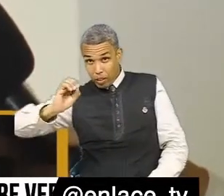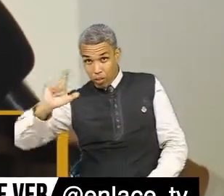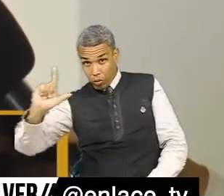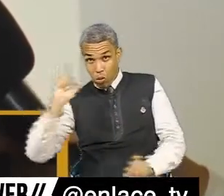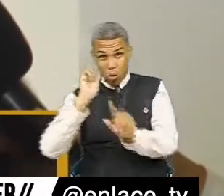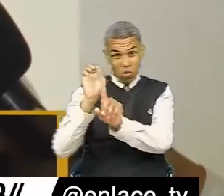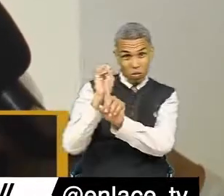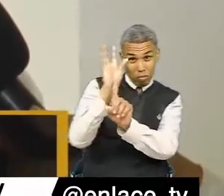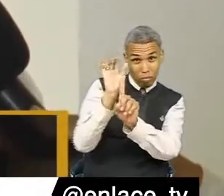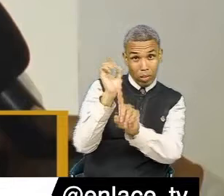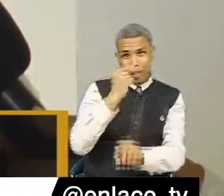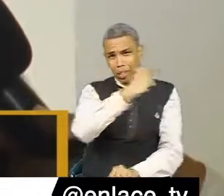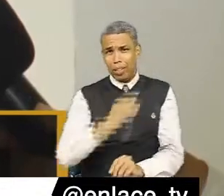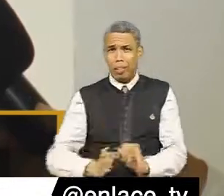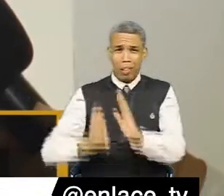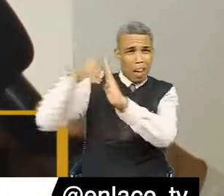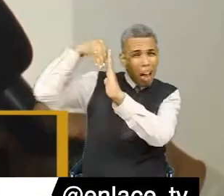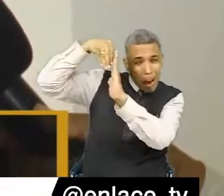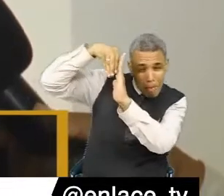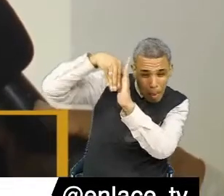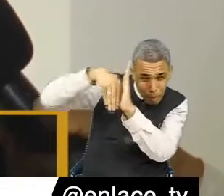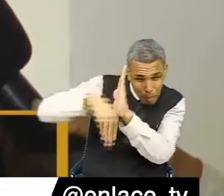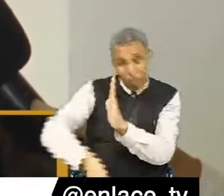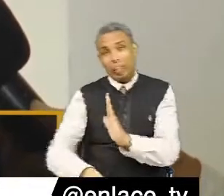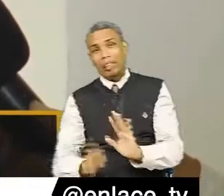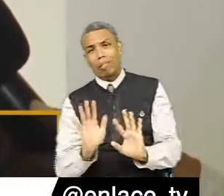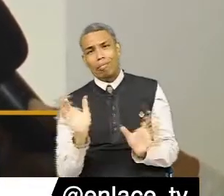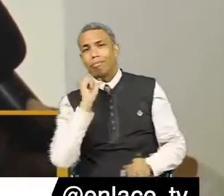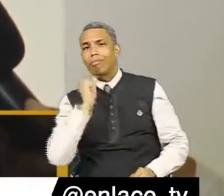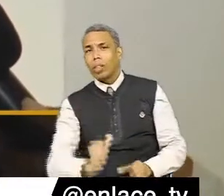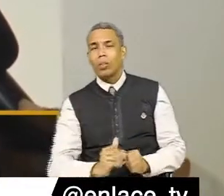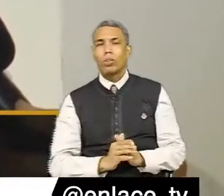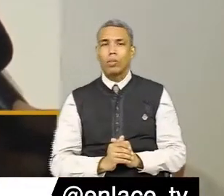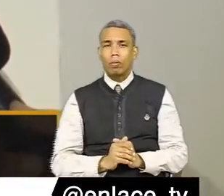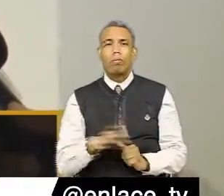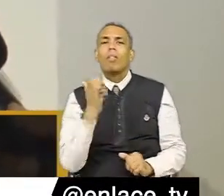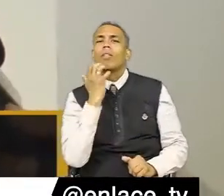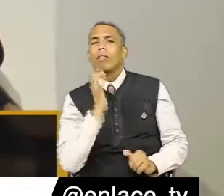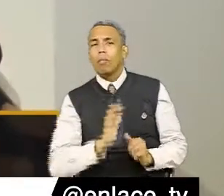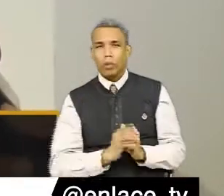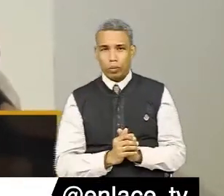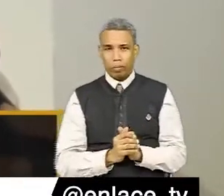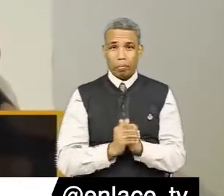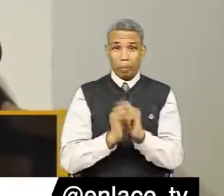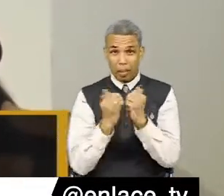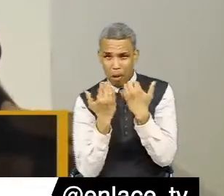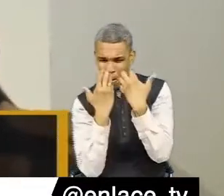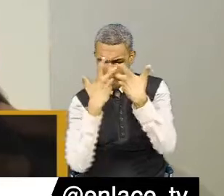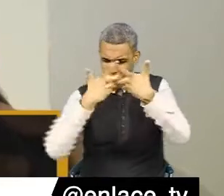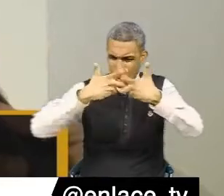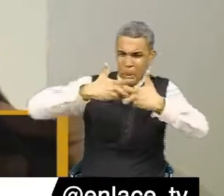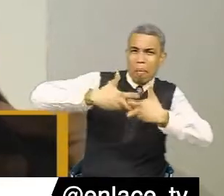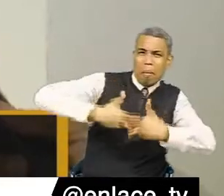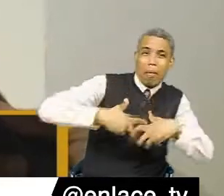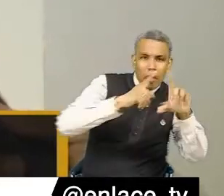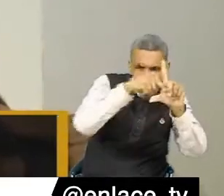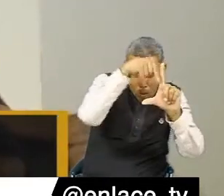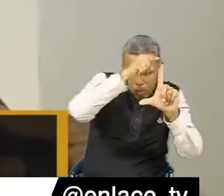productivo está en la capacidad de producir una producción para mantenerse